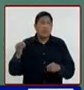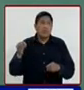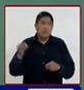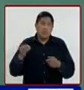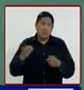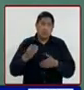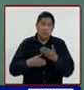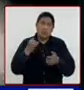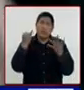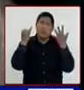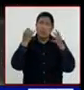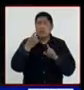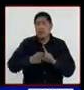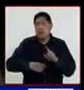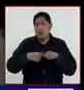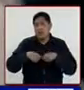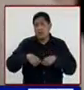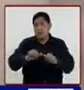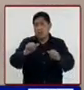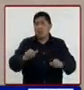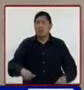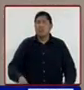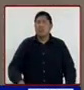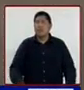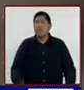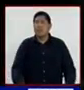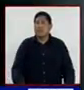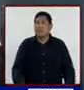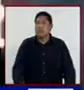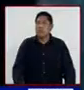el lapso de 6 meses. No